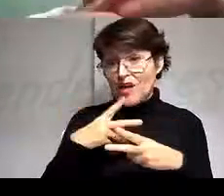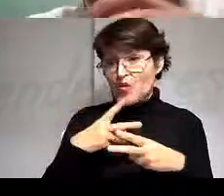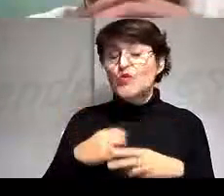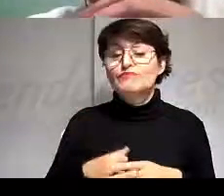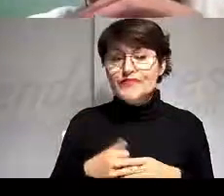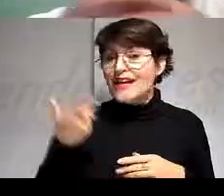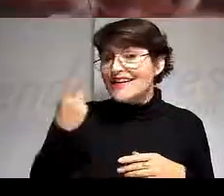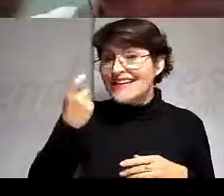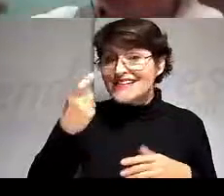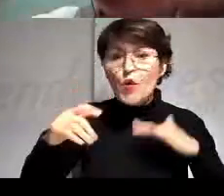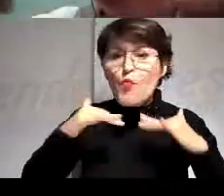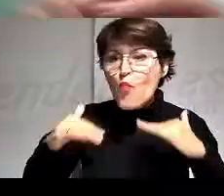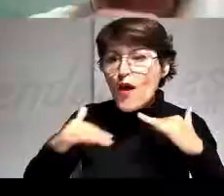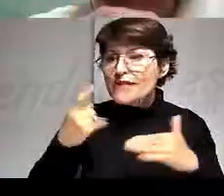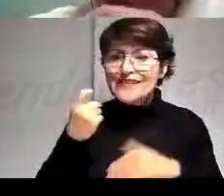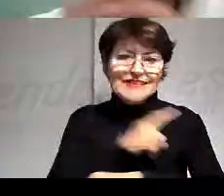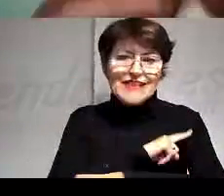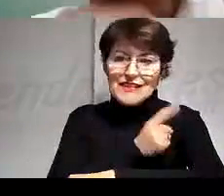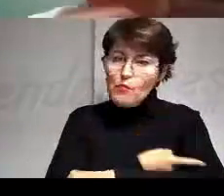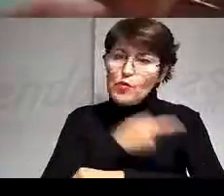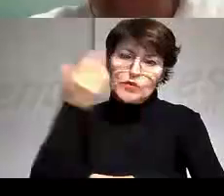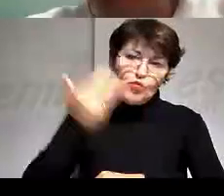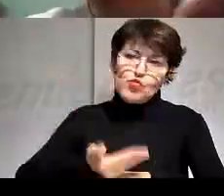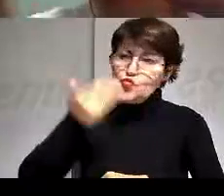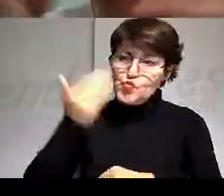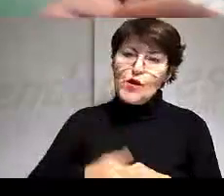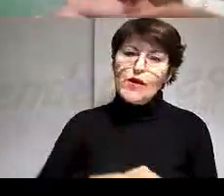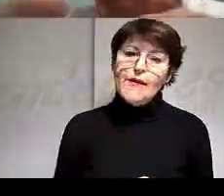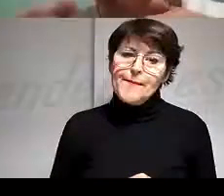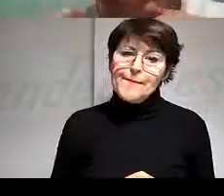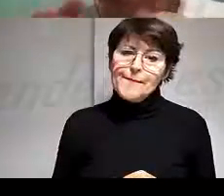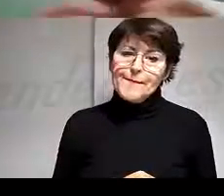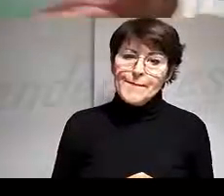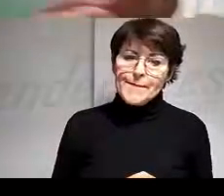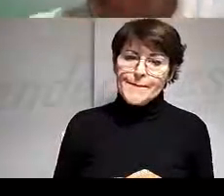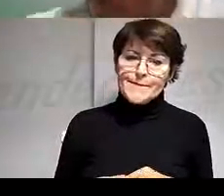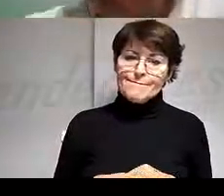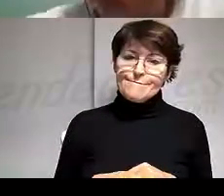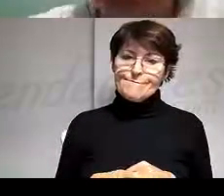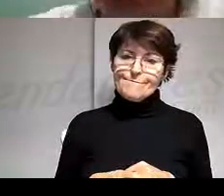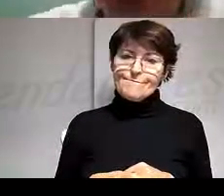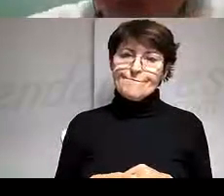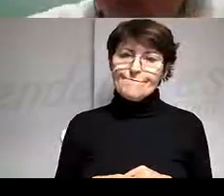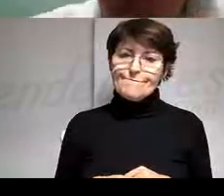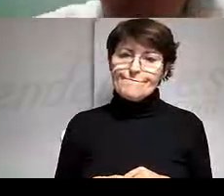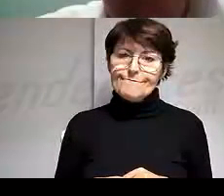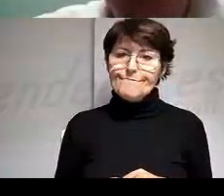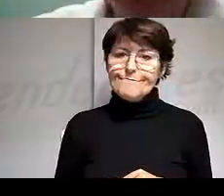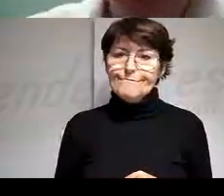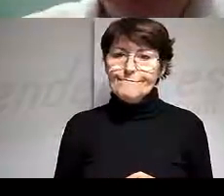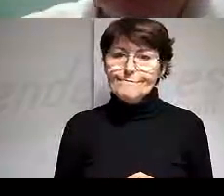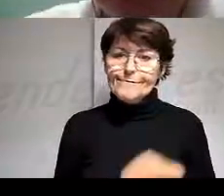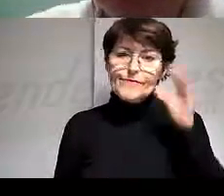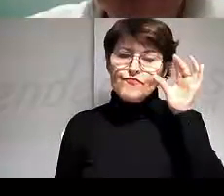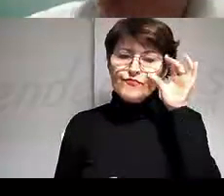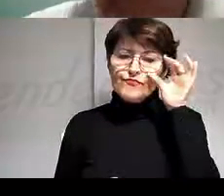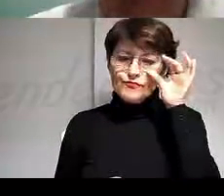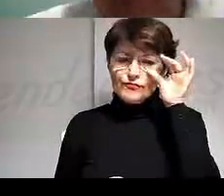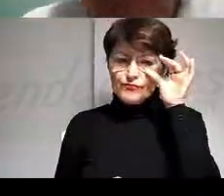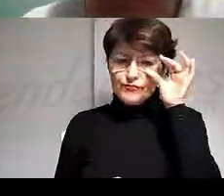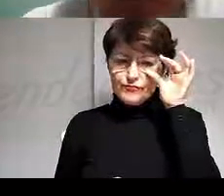el líquido articular adecuado y que esa articulación se pueda enderezar entre sí los huesos bien sin producir artrosis.